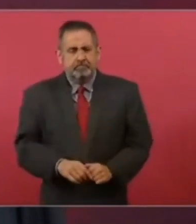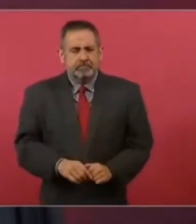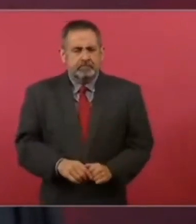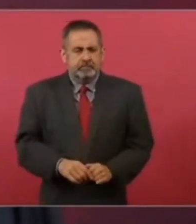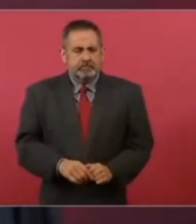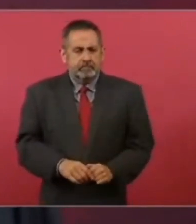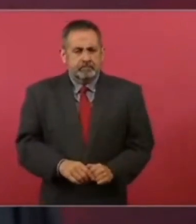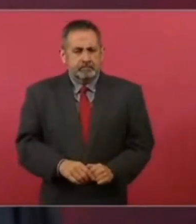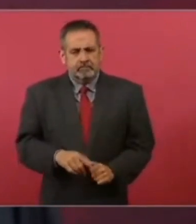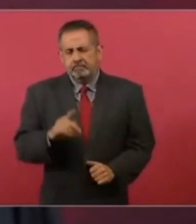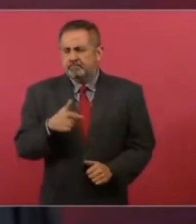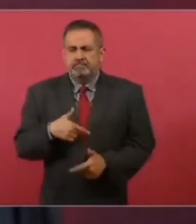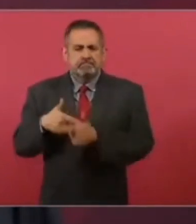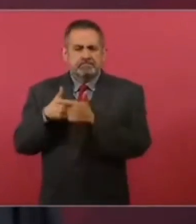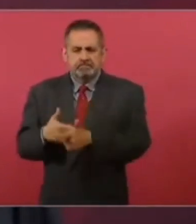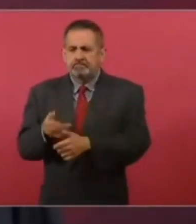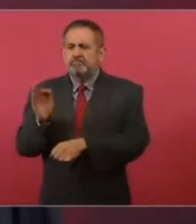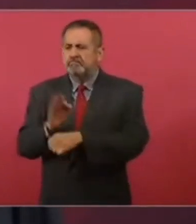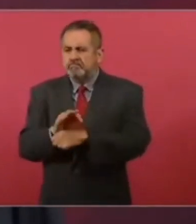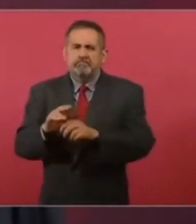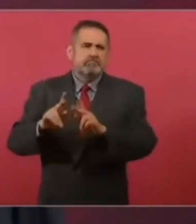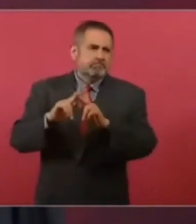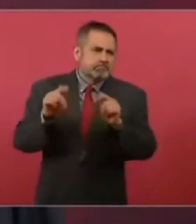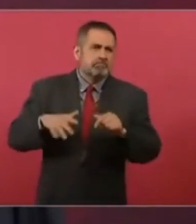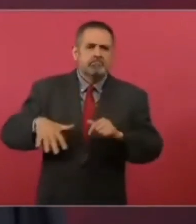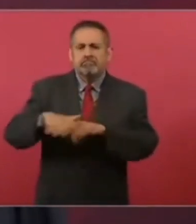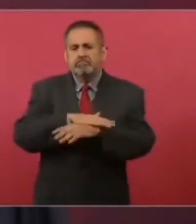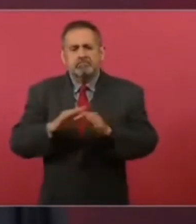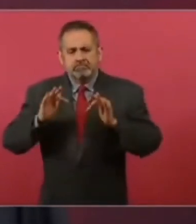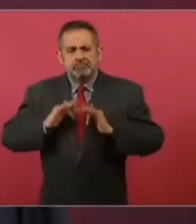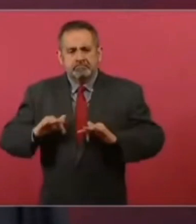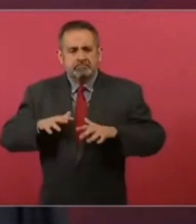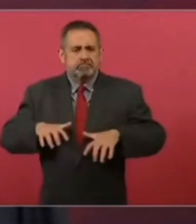Y vamos a continuar garantizando la paz, la tranquilidad.